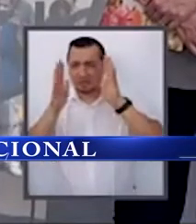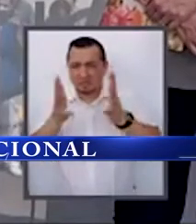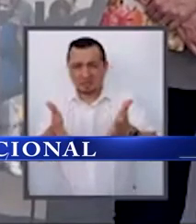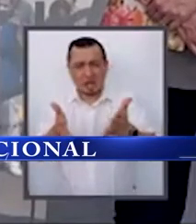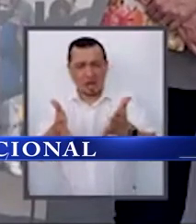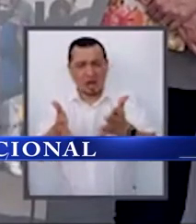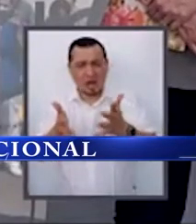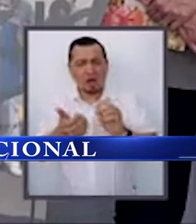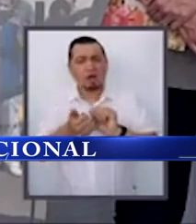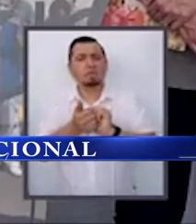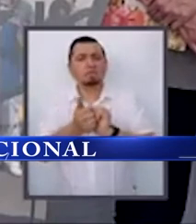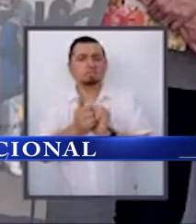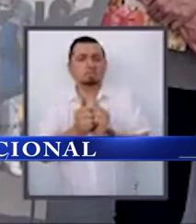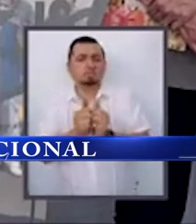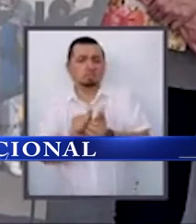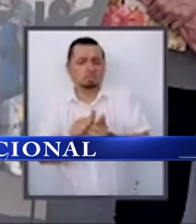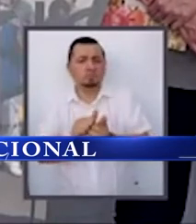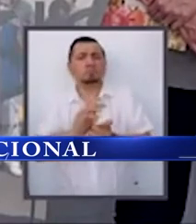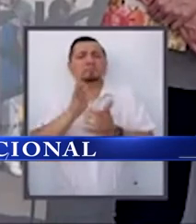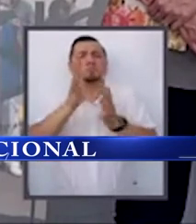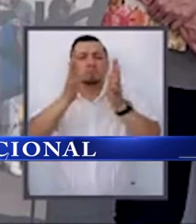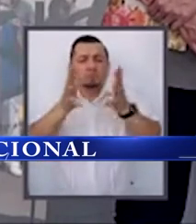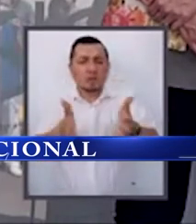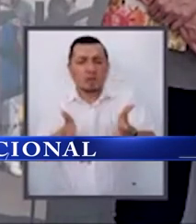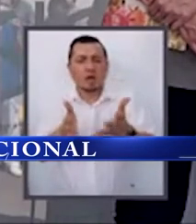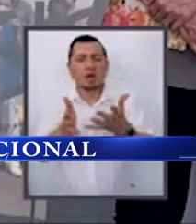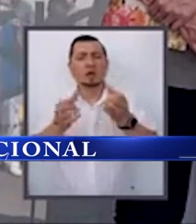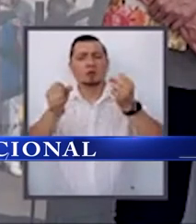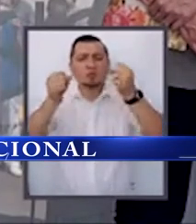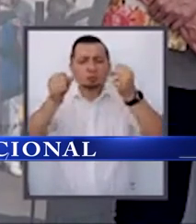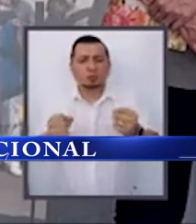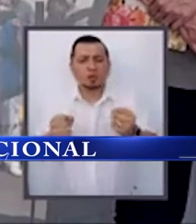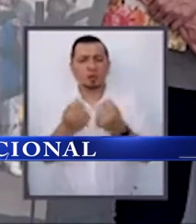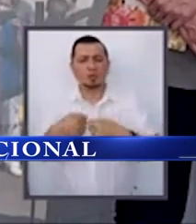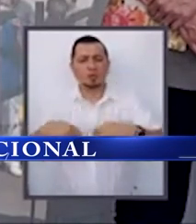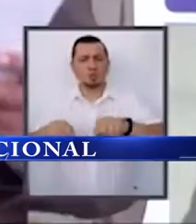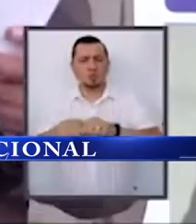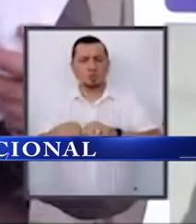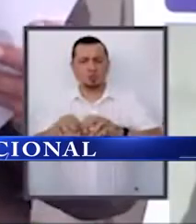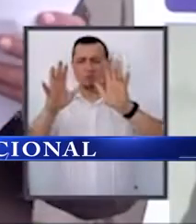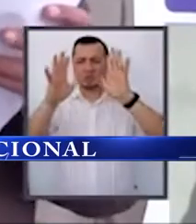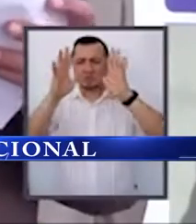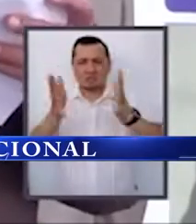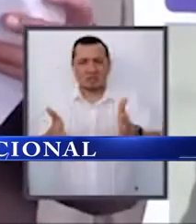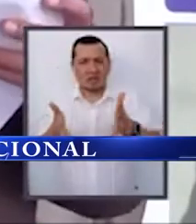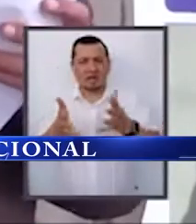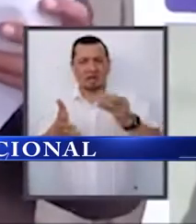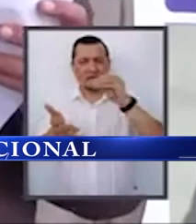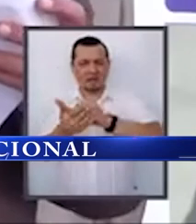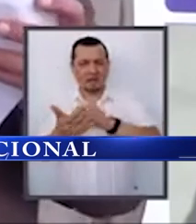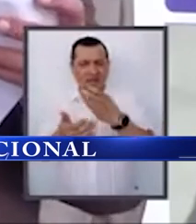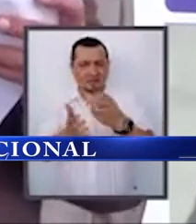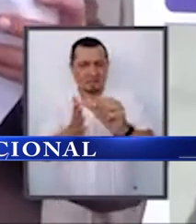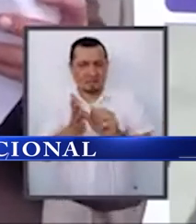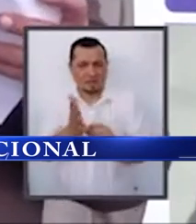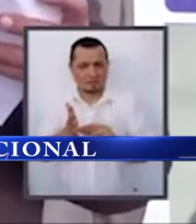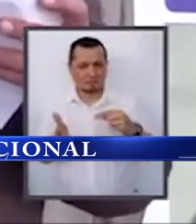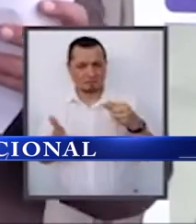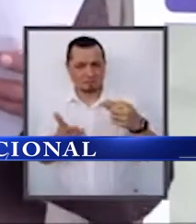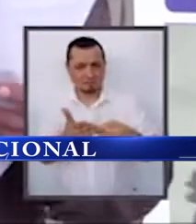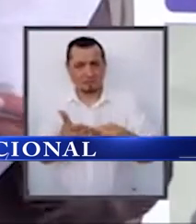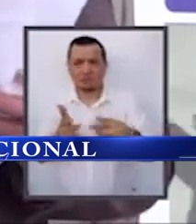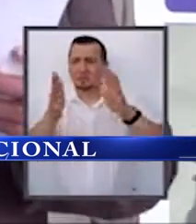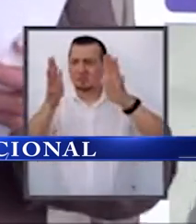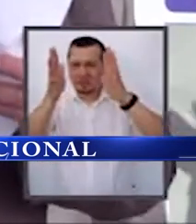pesos, para entender lo que significa, porque no es cualquier cosa, 430 millones de pesos, vamos a